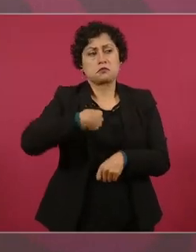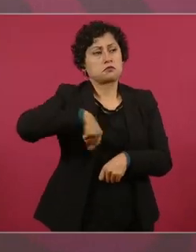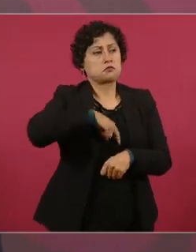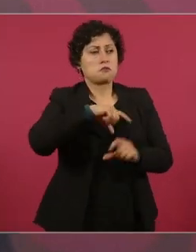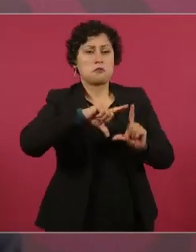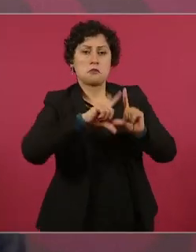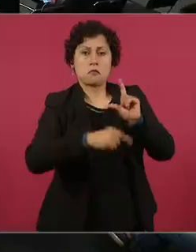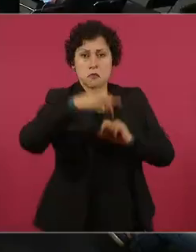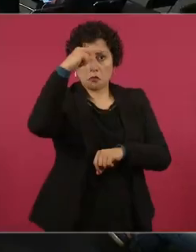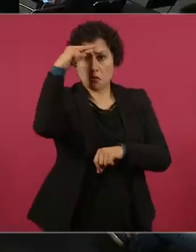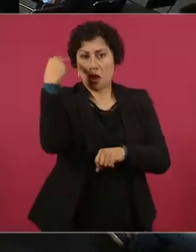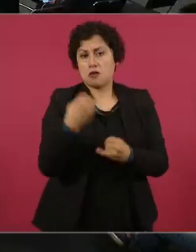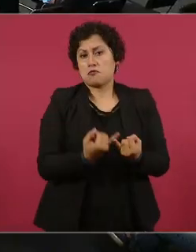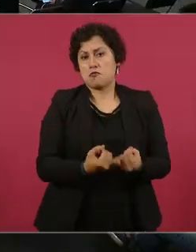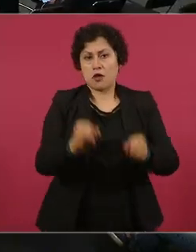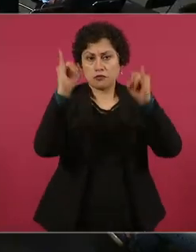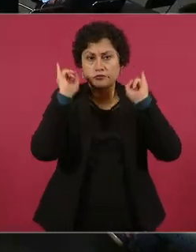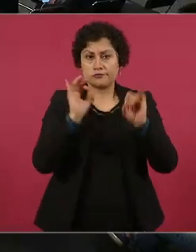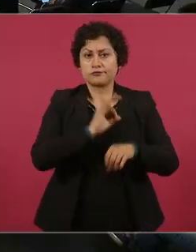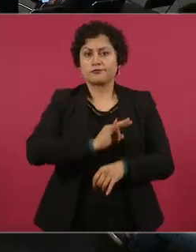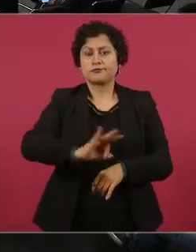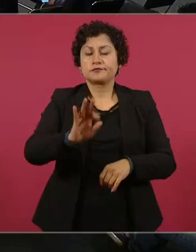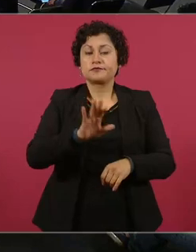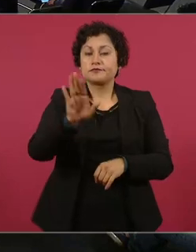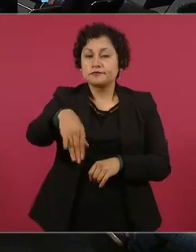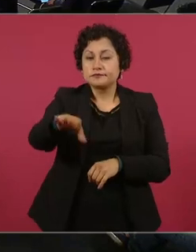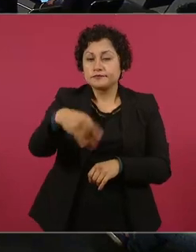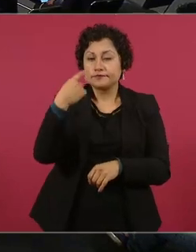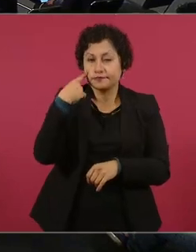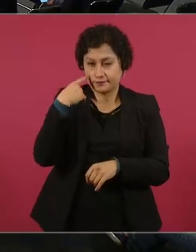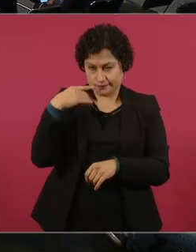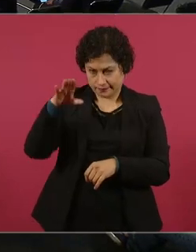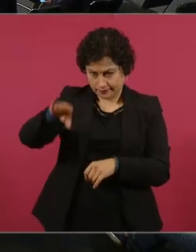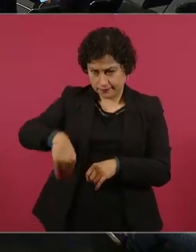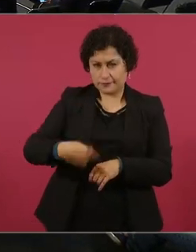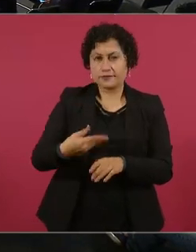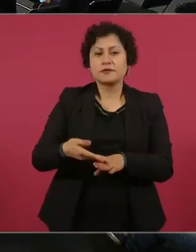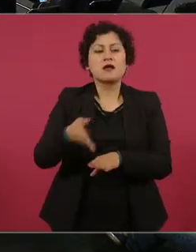Pero ¿por qué no les platicas cómo estaba el Issste? Nada más,